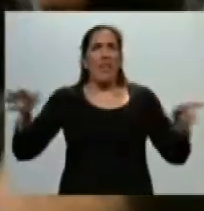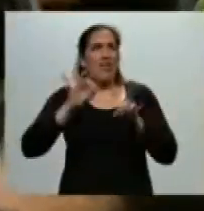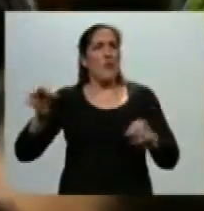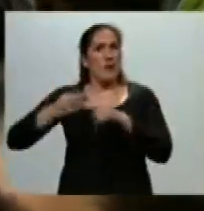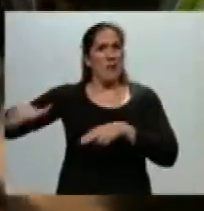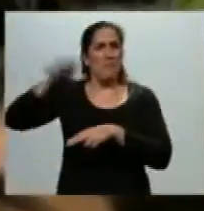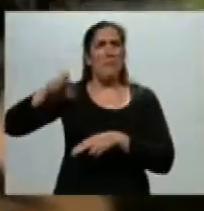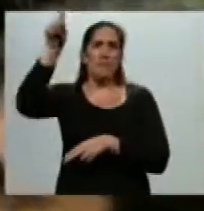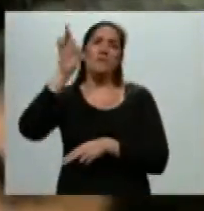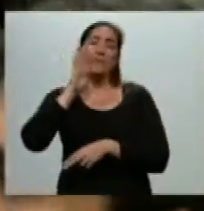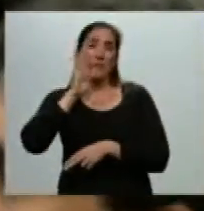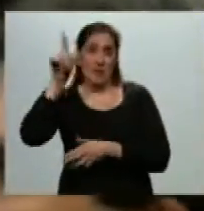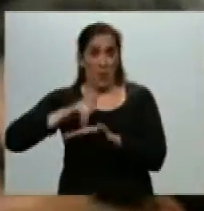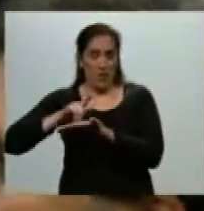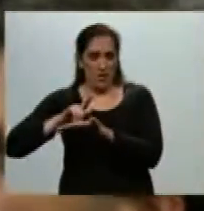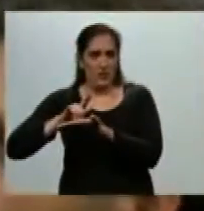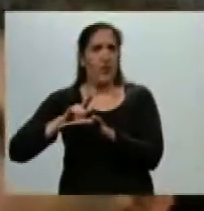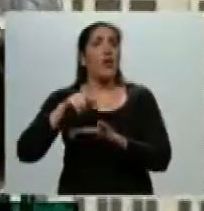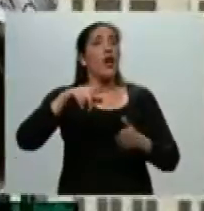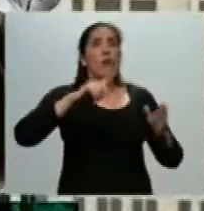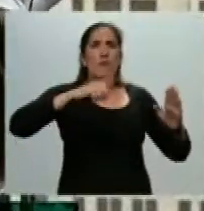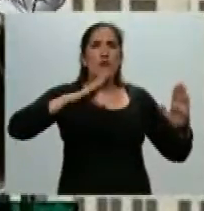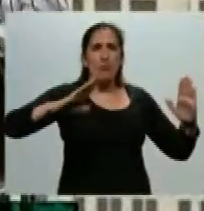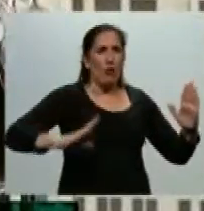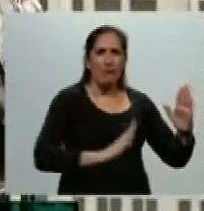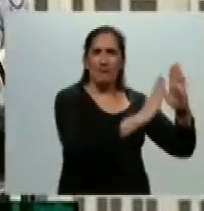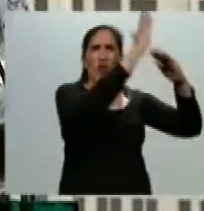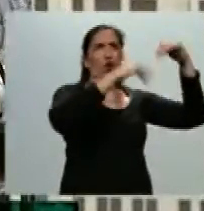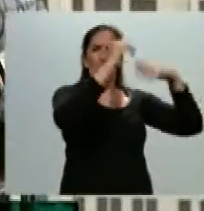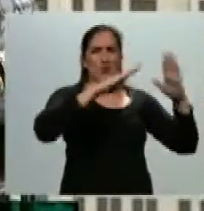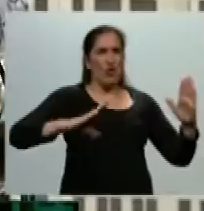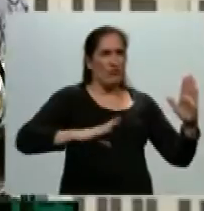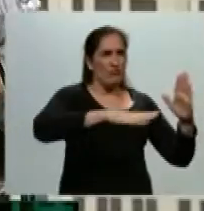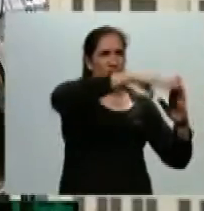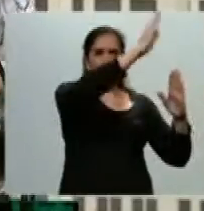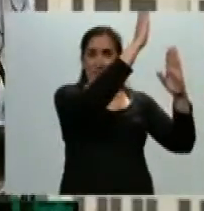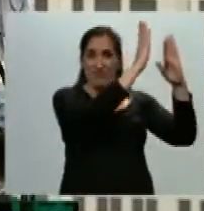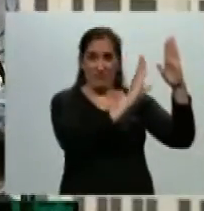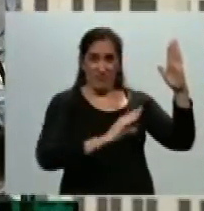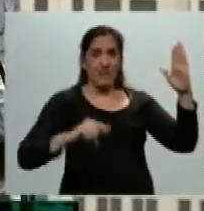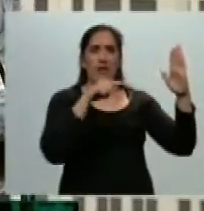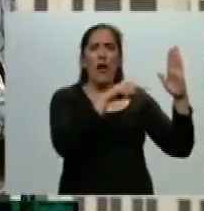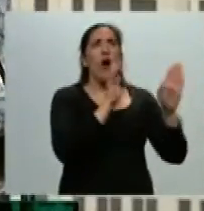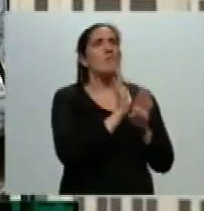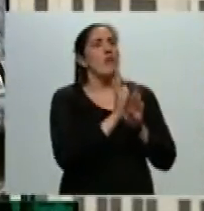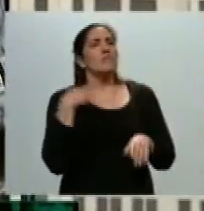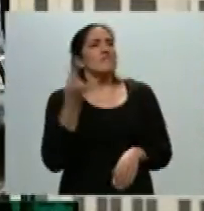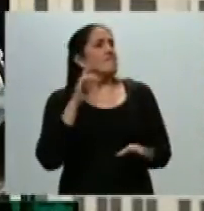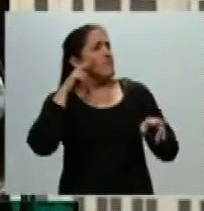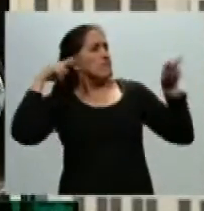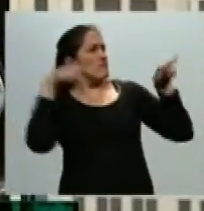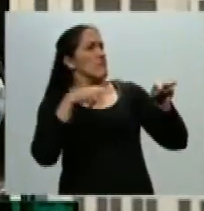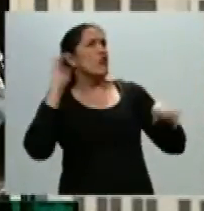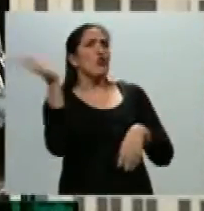creemos, se convertirá en el símbolo de la ciudad de Buenos Aires, de nuestra capital, de la ciudad